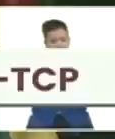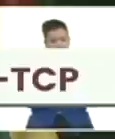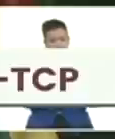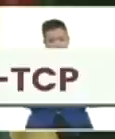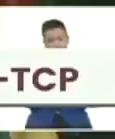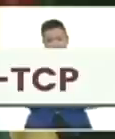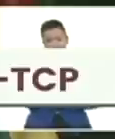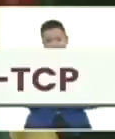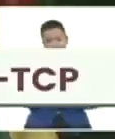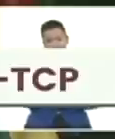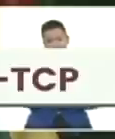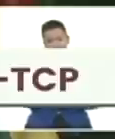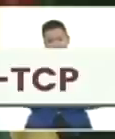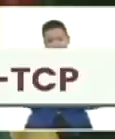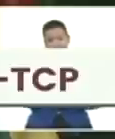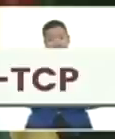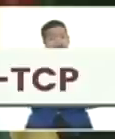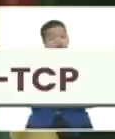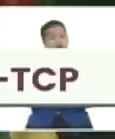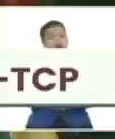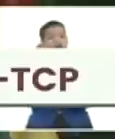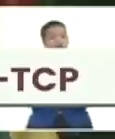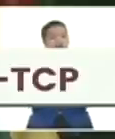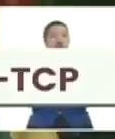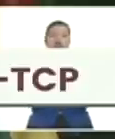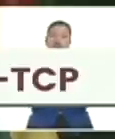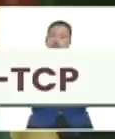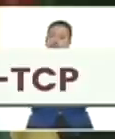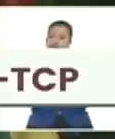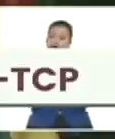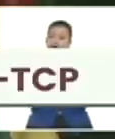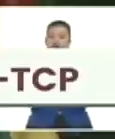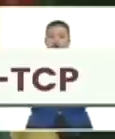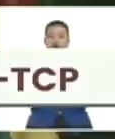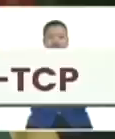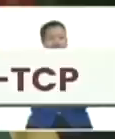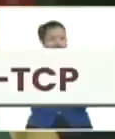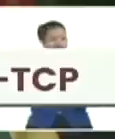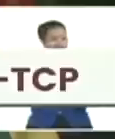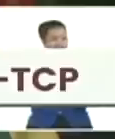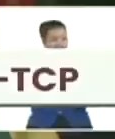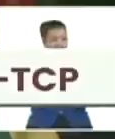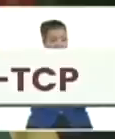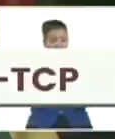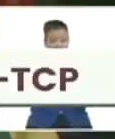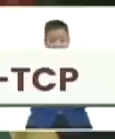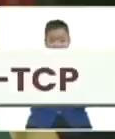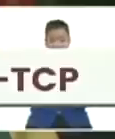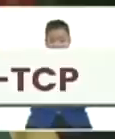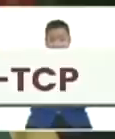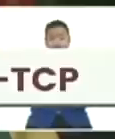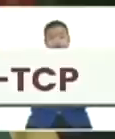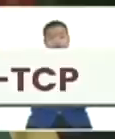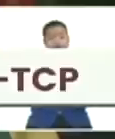Apelamos también al diálogo y respeto a la pluralidad en el contexto de las Naciones Americanas. Como